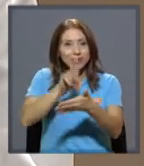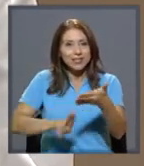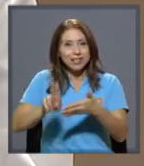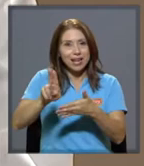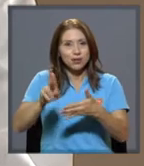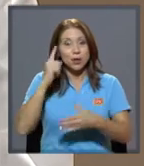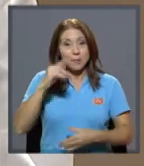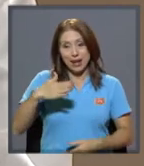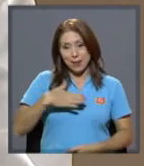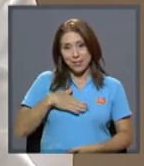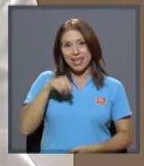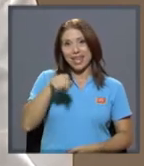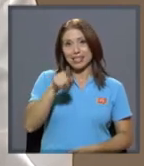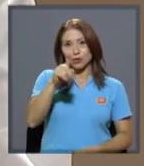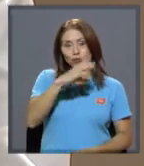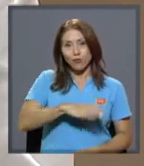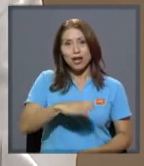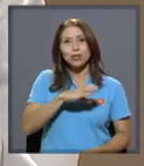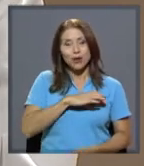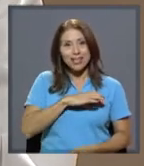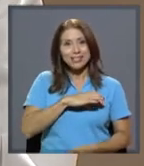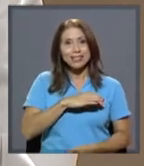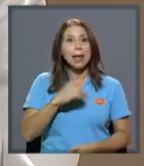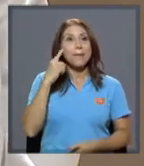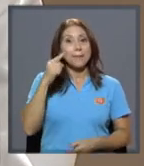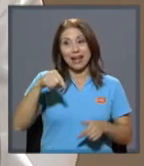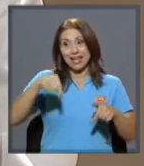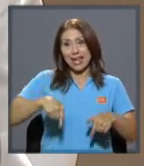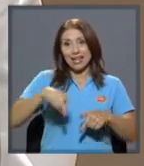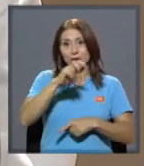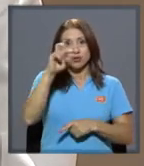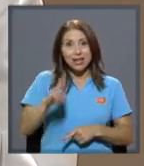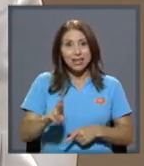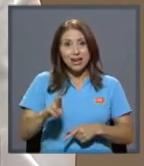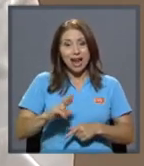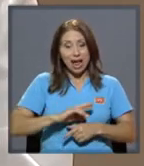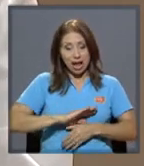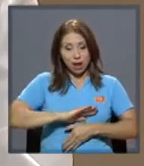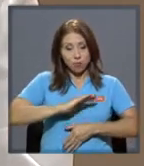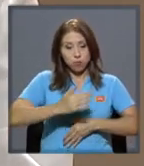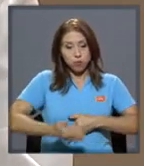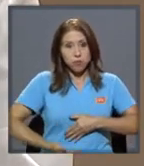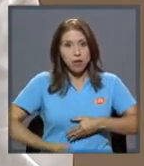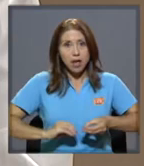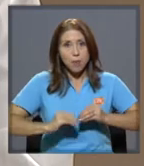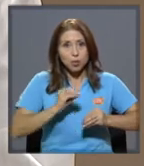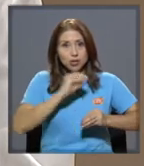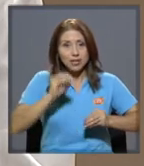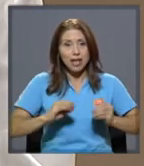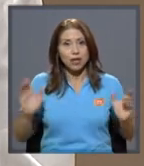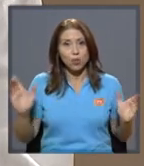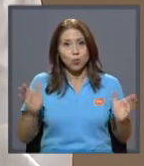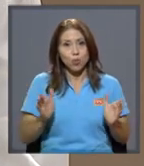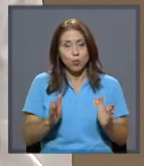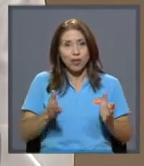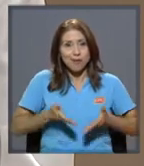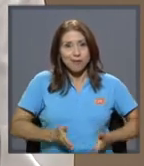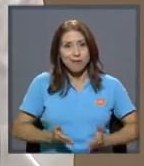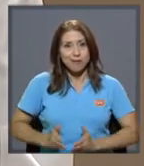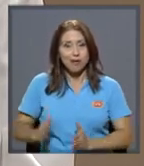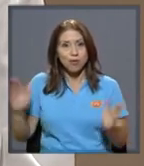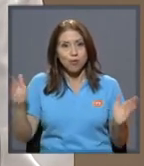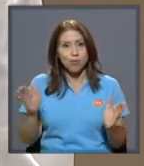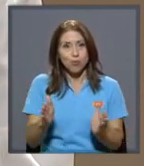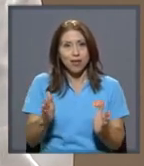de los factores que ha hecho justamente que la fecundidad en el país haya disminuido. ¿Verdad? Ya hay un mayor demanda